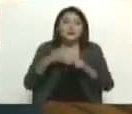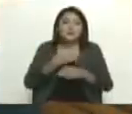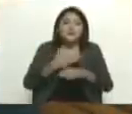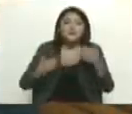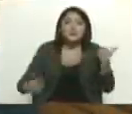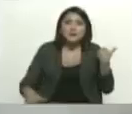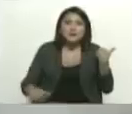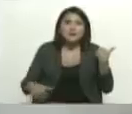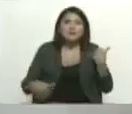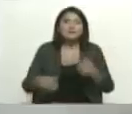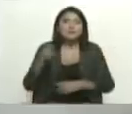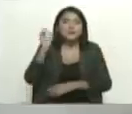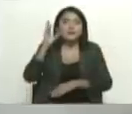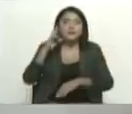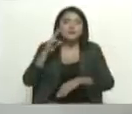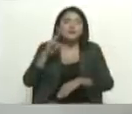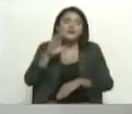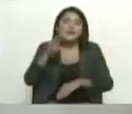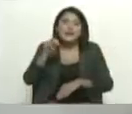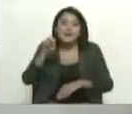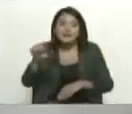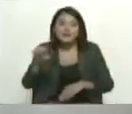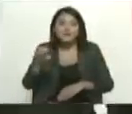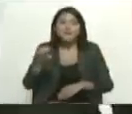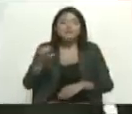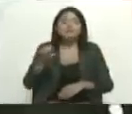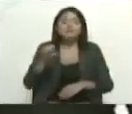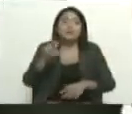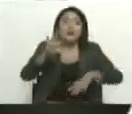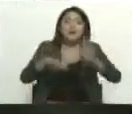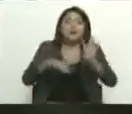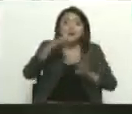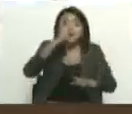durante 14 años, desde el año 2006 hasta el 2020.